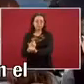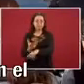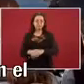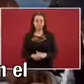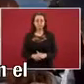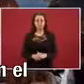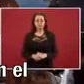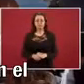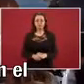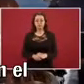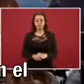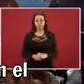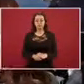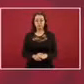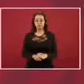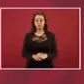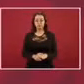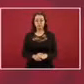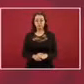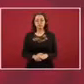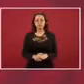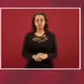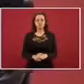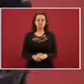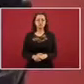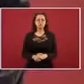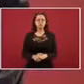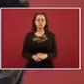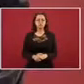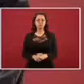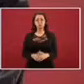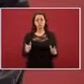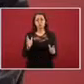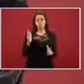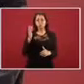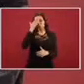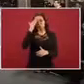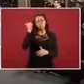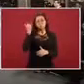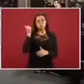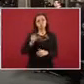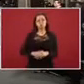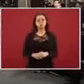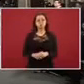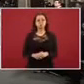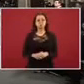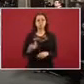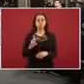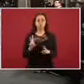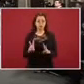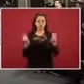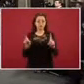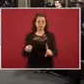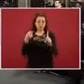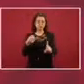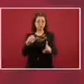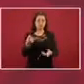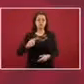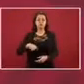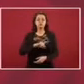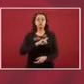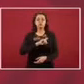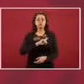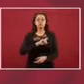¿Sí? Pues no tenía yo este conocimiento, aunque en eso nosotros